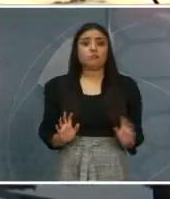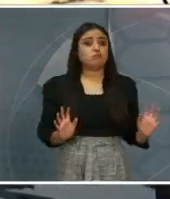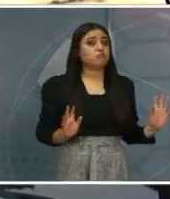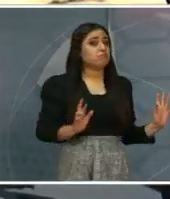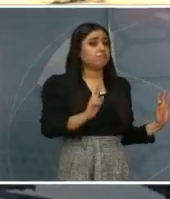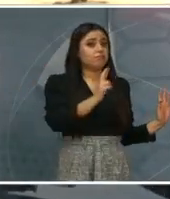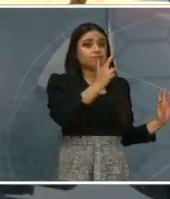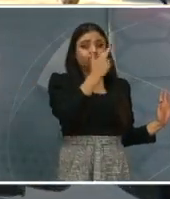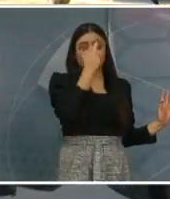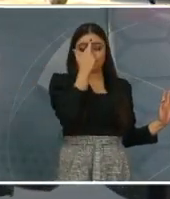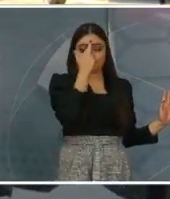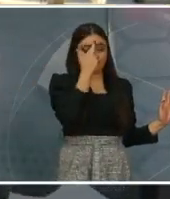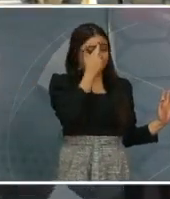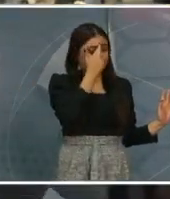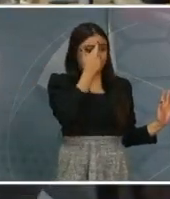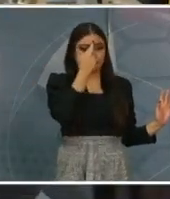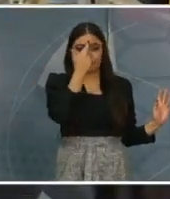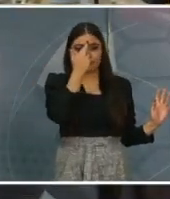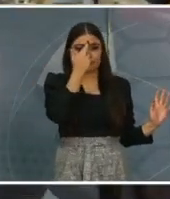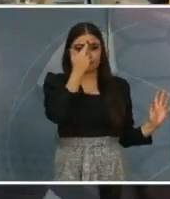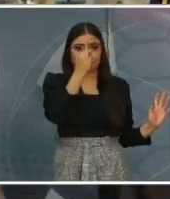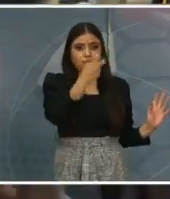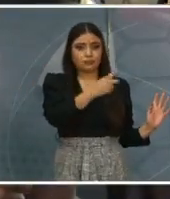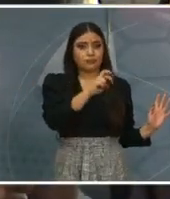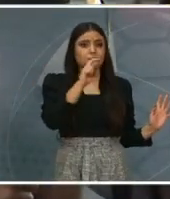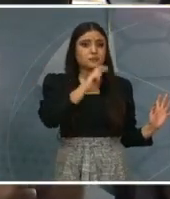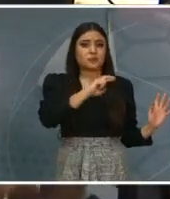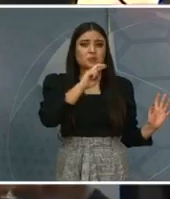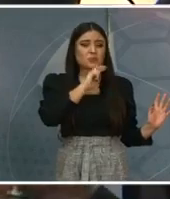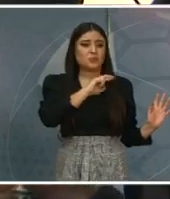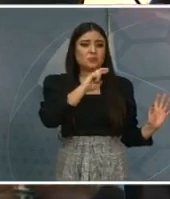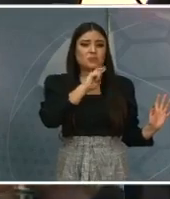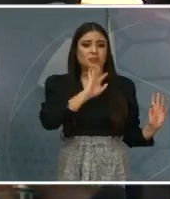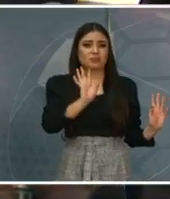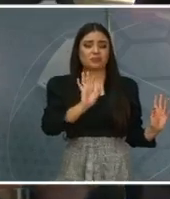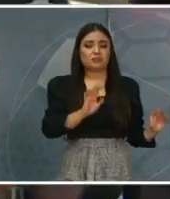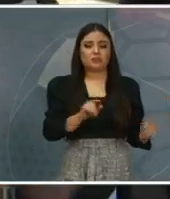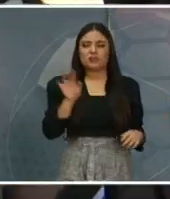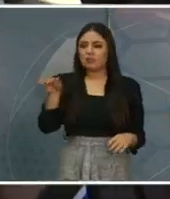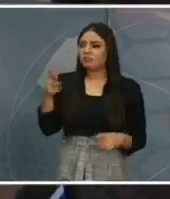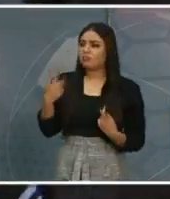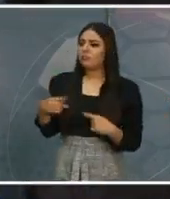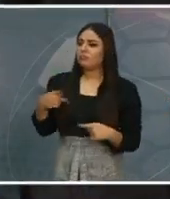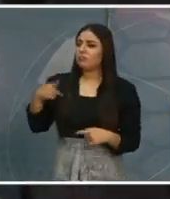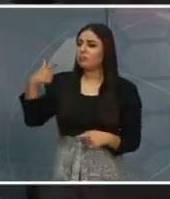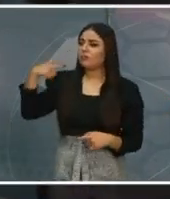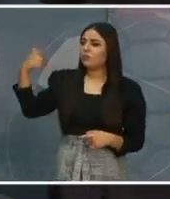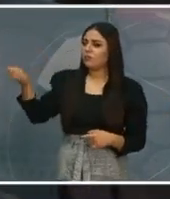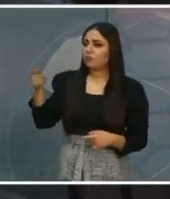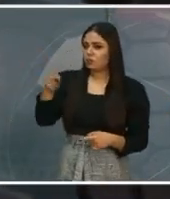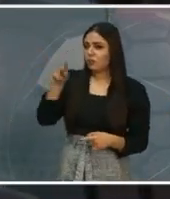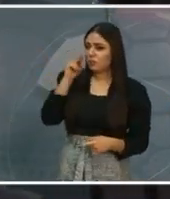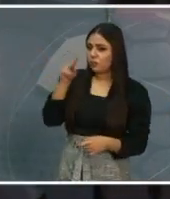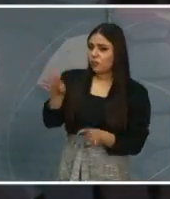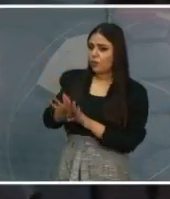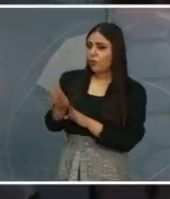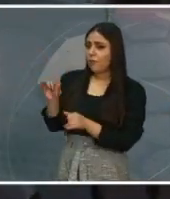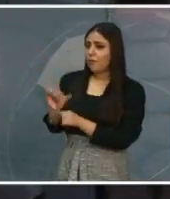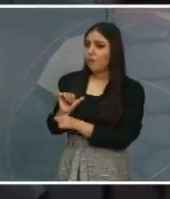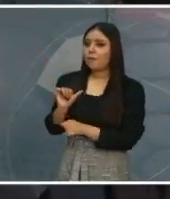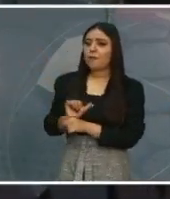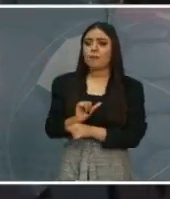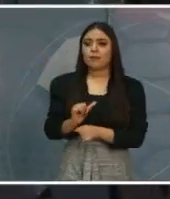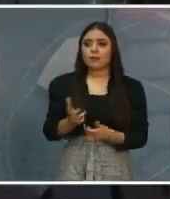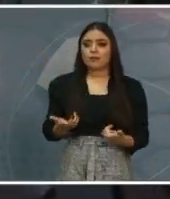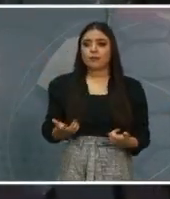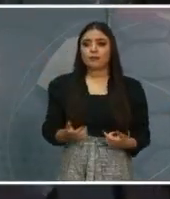fue todo muy rápido, o sea, no. Ok, ¿y de la persona que se dio la vida, vio cómo era el vehículo, camioneta? No me acuerdo,